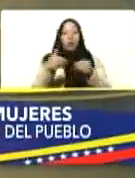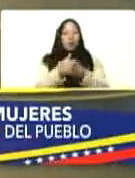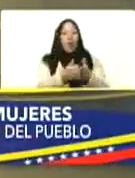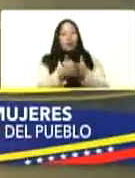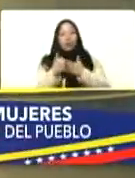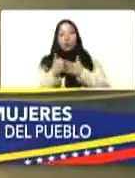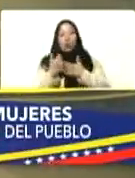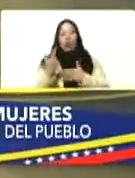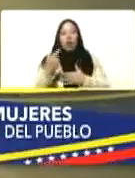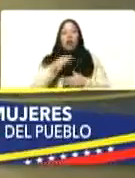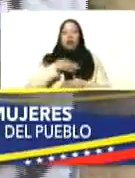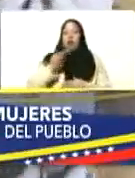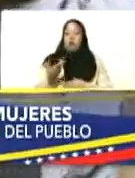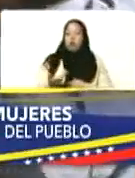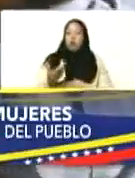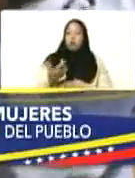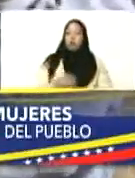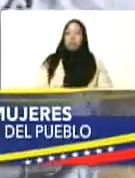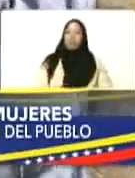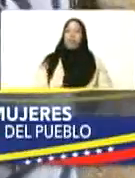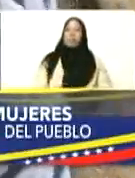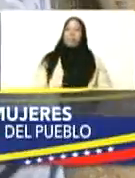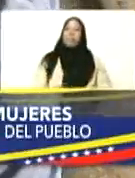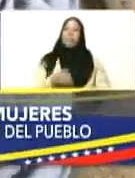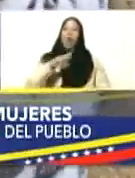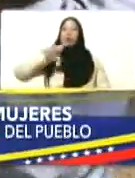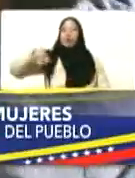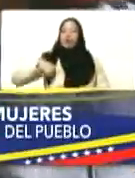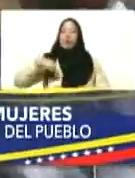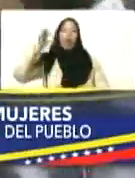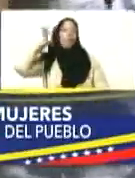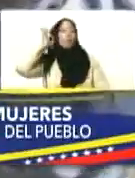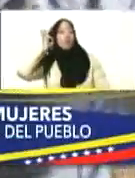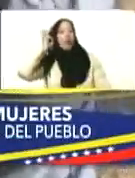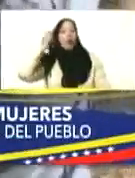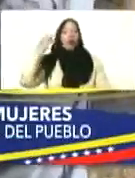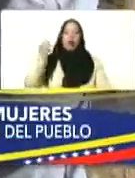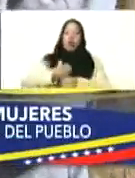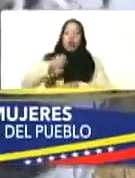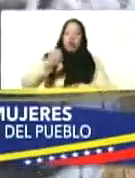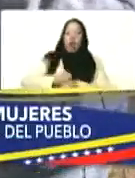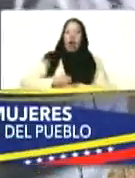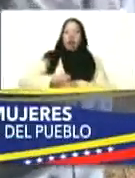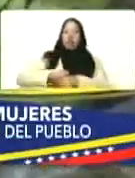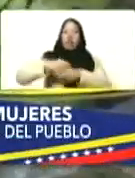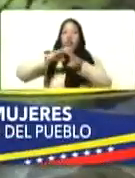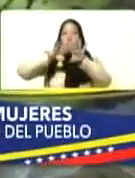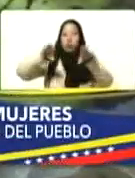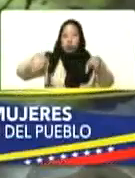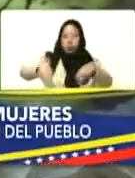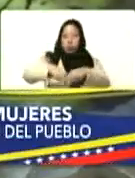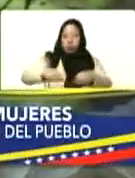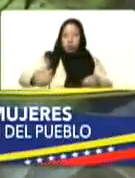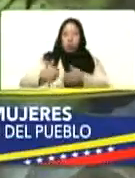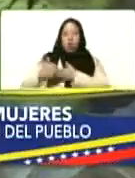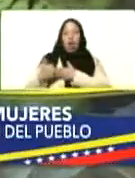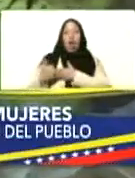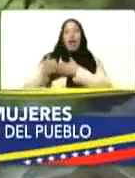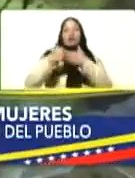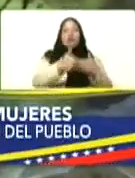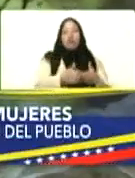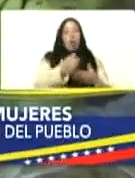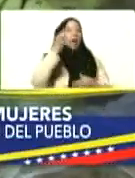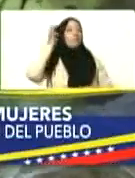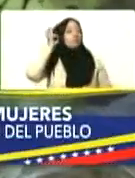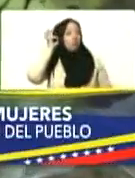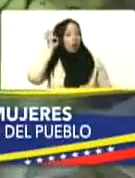yo fui beneficiada, queríamos que nosotras las mujeres campesinas fuéramos todas beneficiadas, para así demostrarle